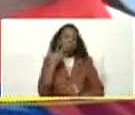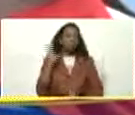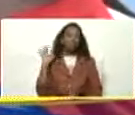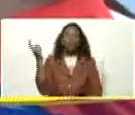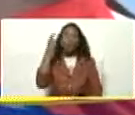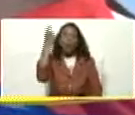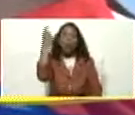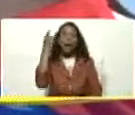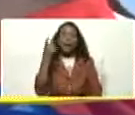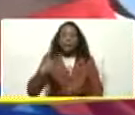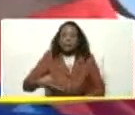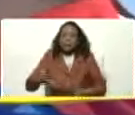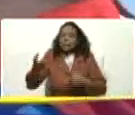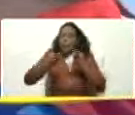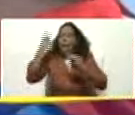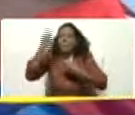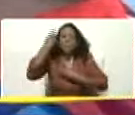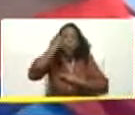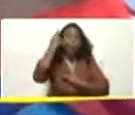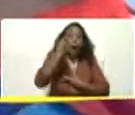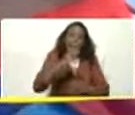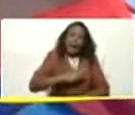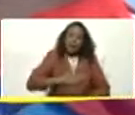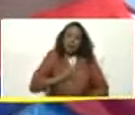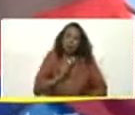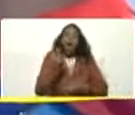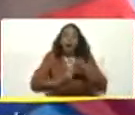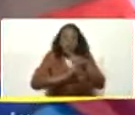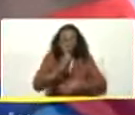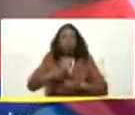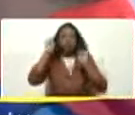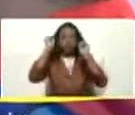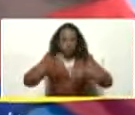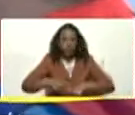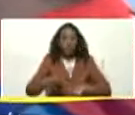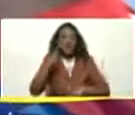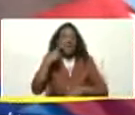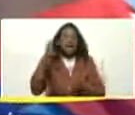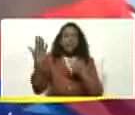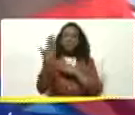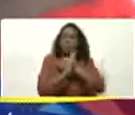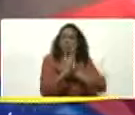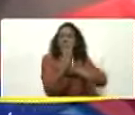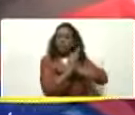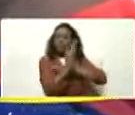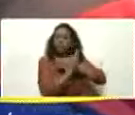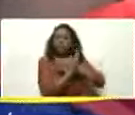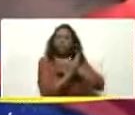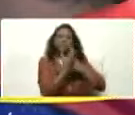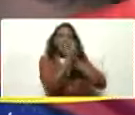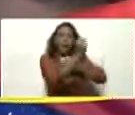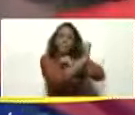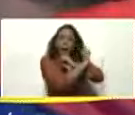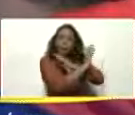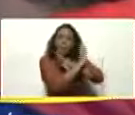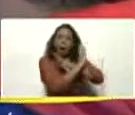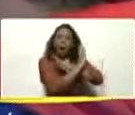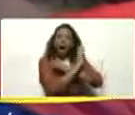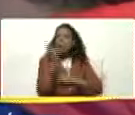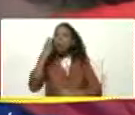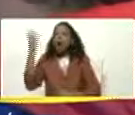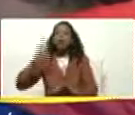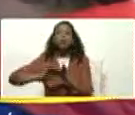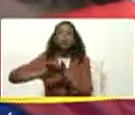de las vías porque el que quiere puede Y ante cada sanción criminal una